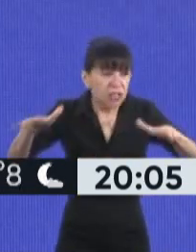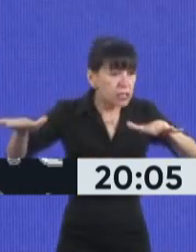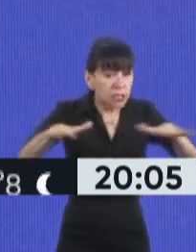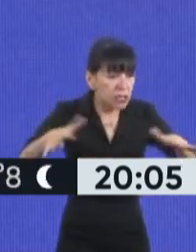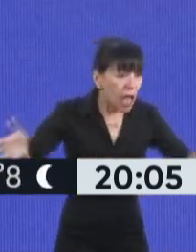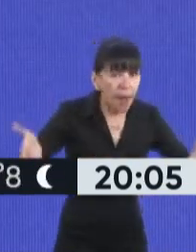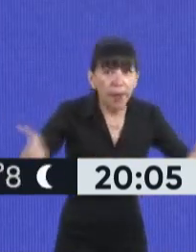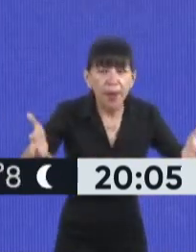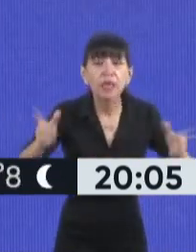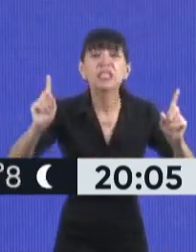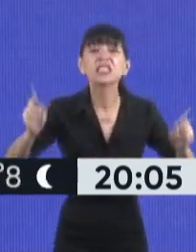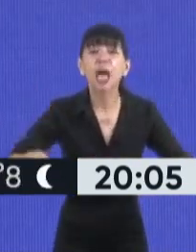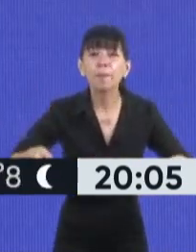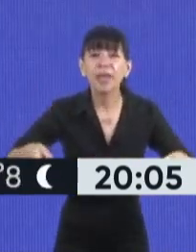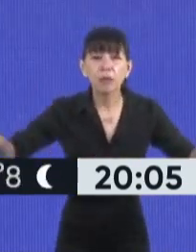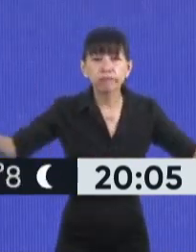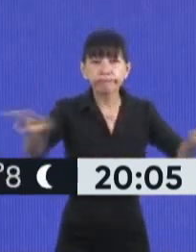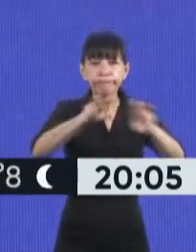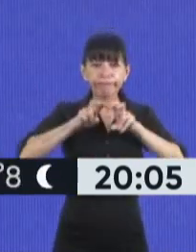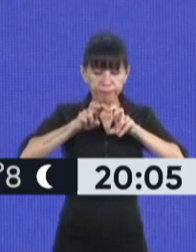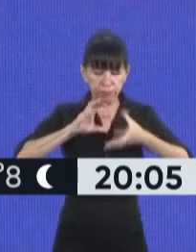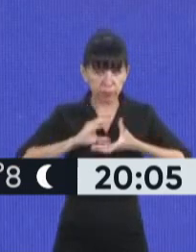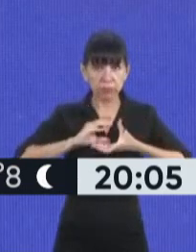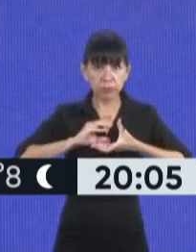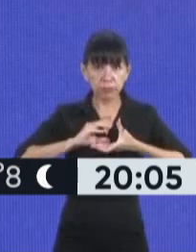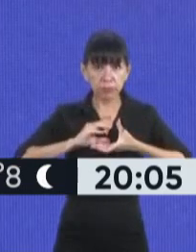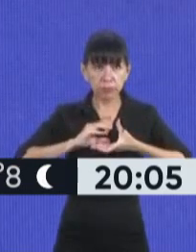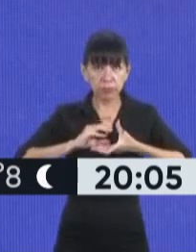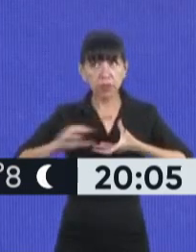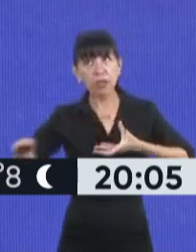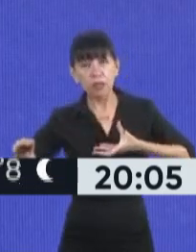para que la distribución sea correcta.